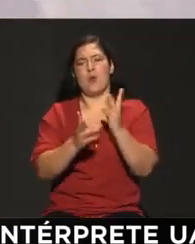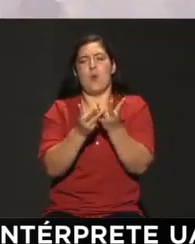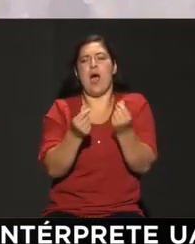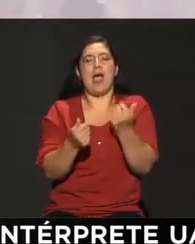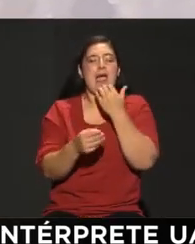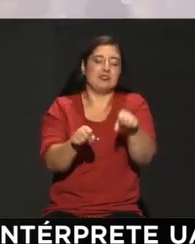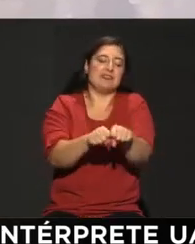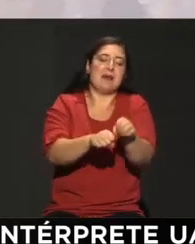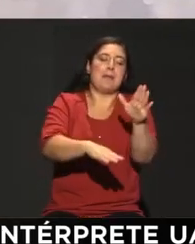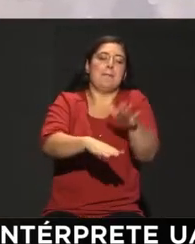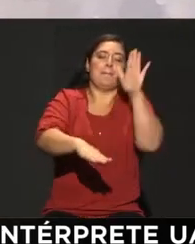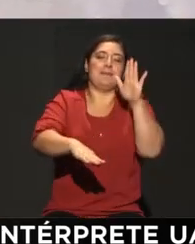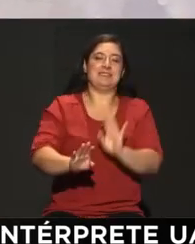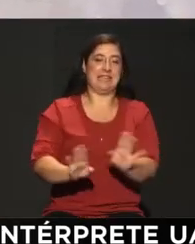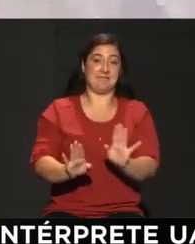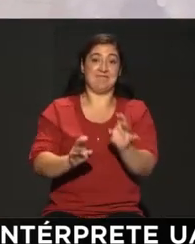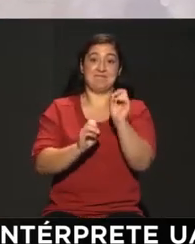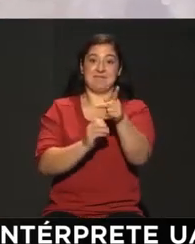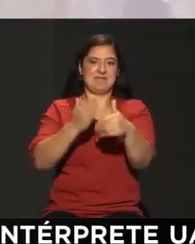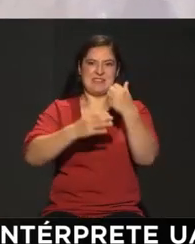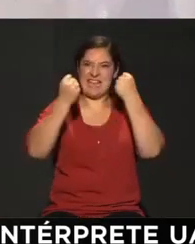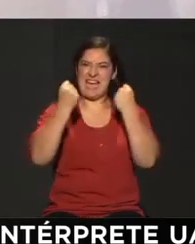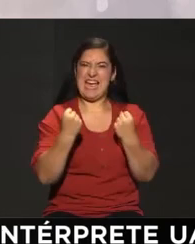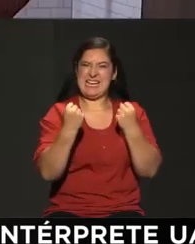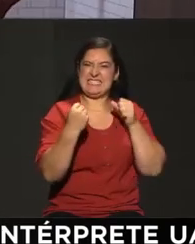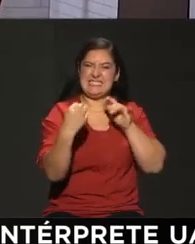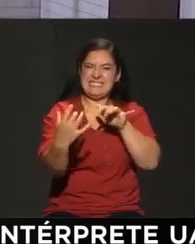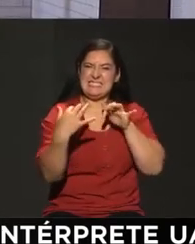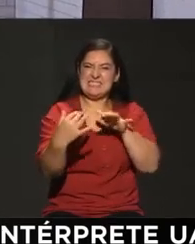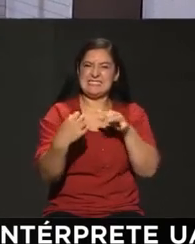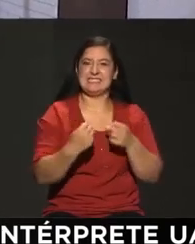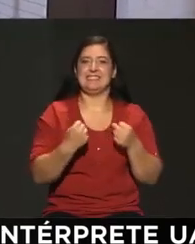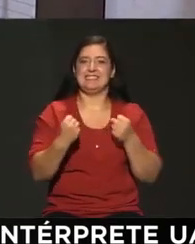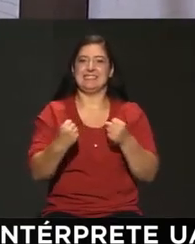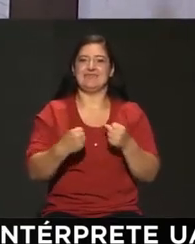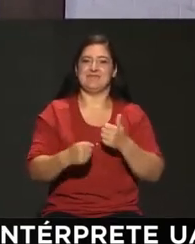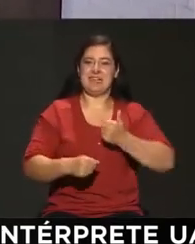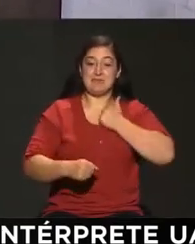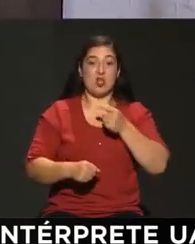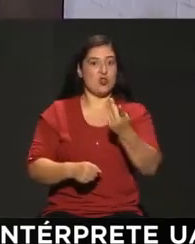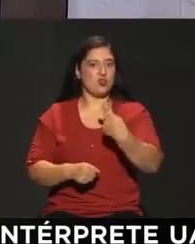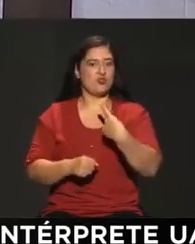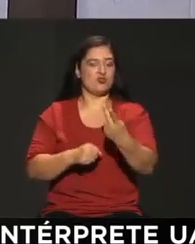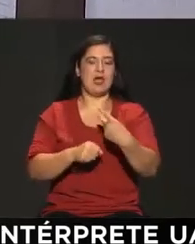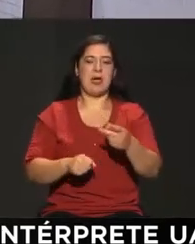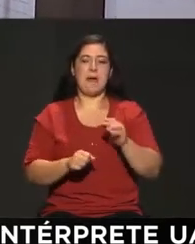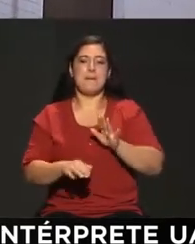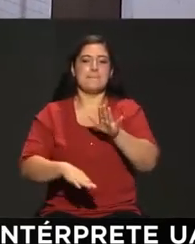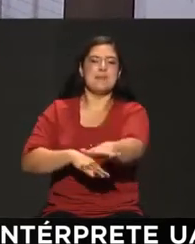digamos, los zapatos o los tenis. ¿Lista? ¡Combate! ¡Ah! Y vamos a aprovechar a hacer los dos a la vez, como hicimos